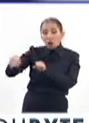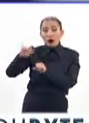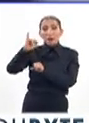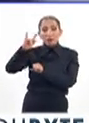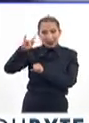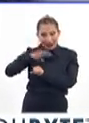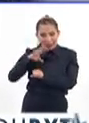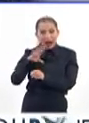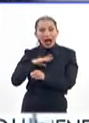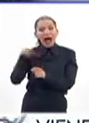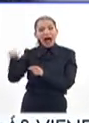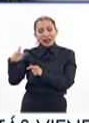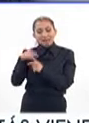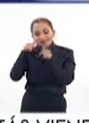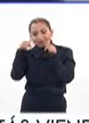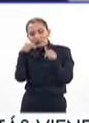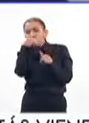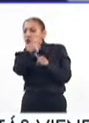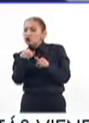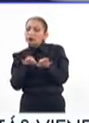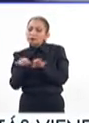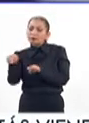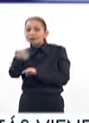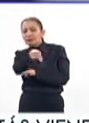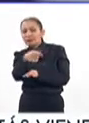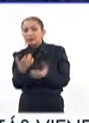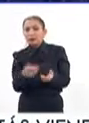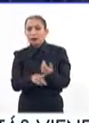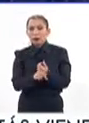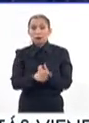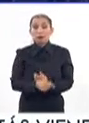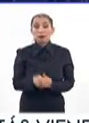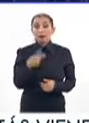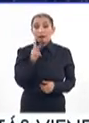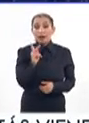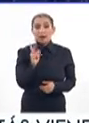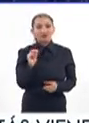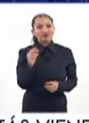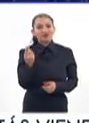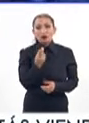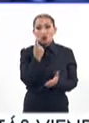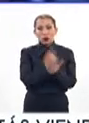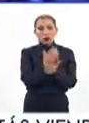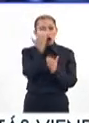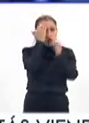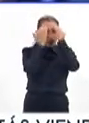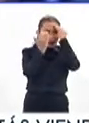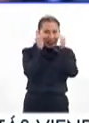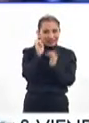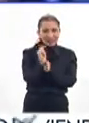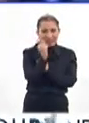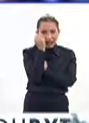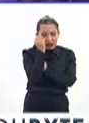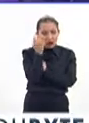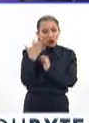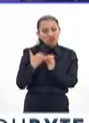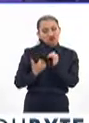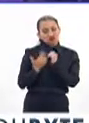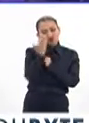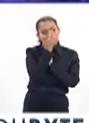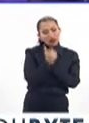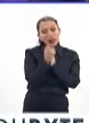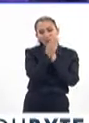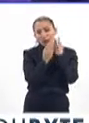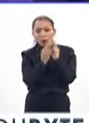lo que tenemos los enfocamos para resolver este problema. Sin embargo, no se requiere solo de conocimientos técnicos. Las